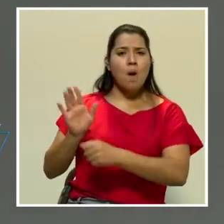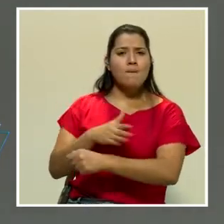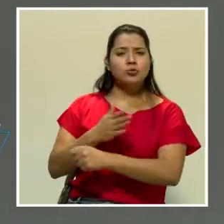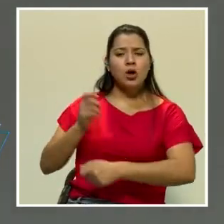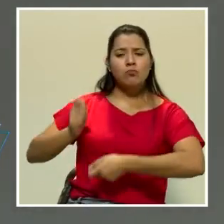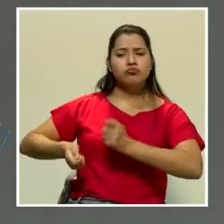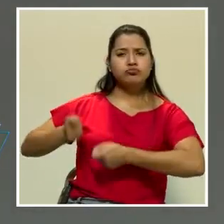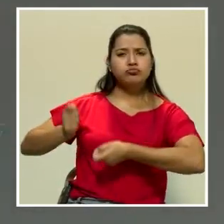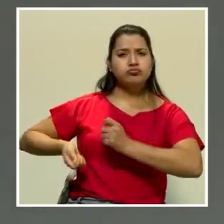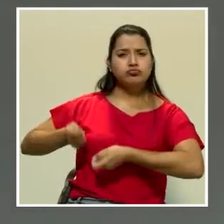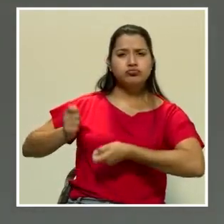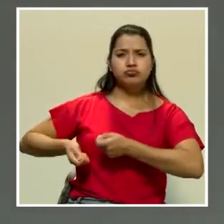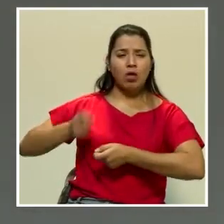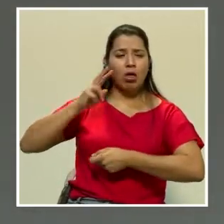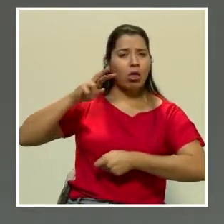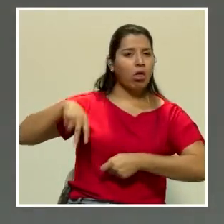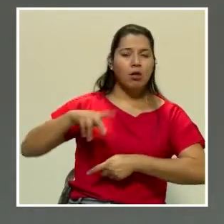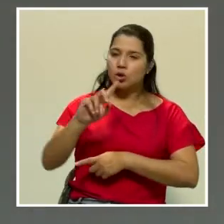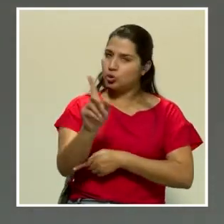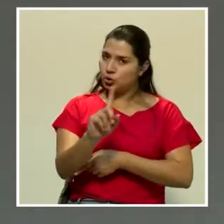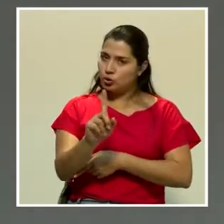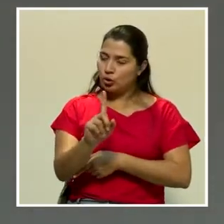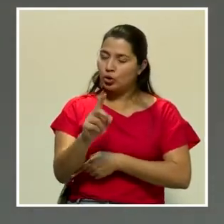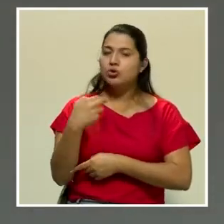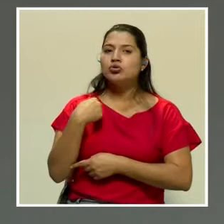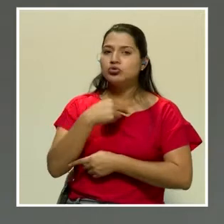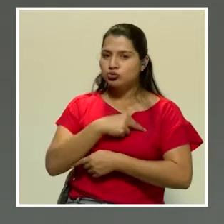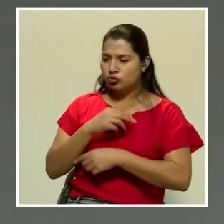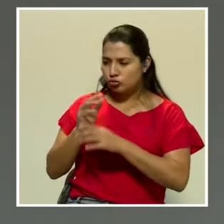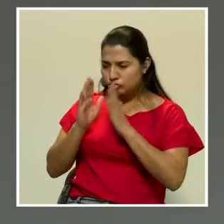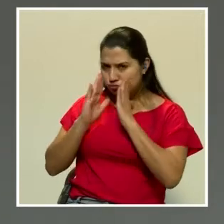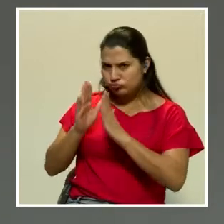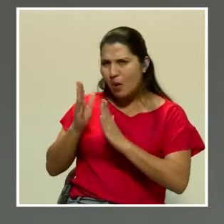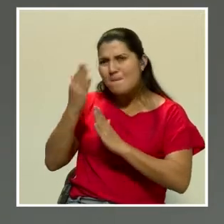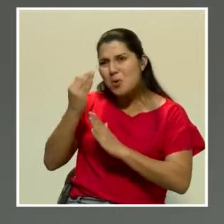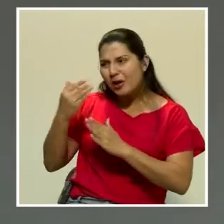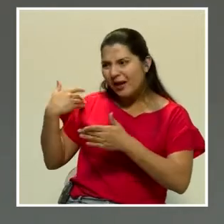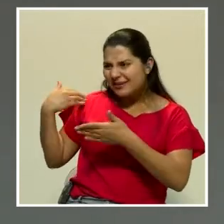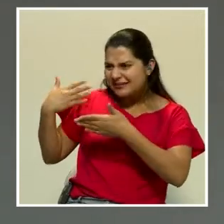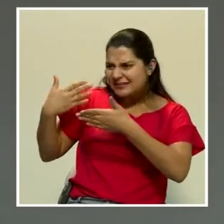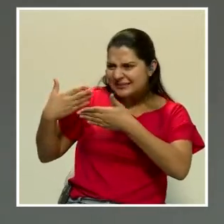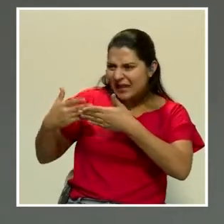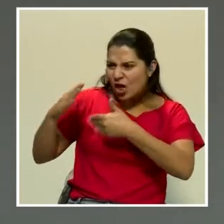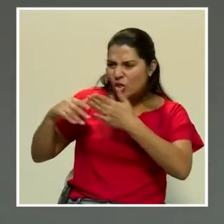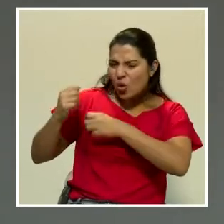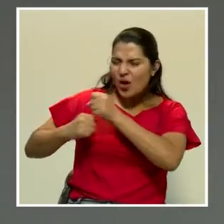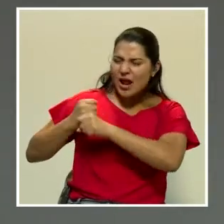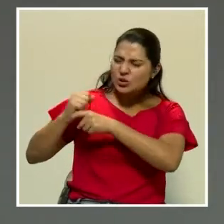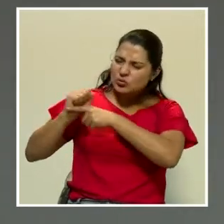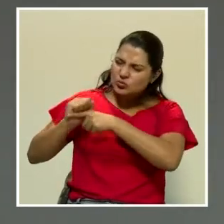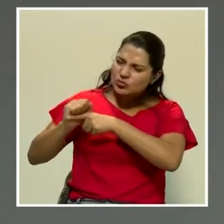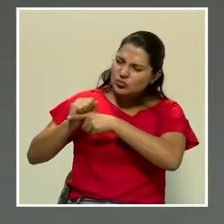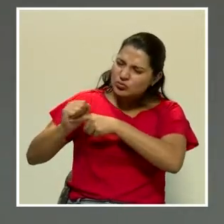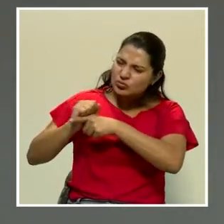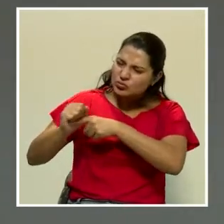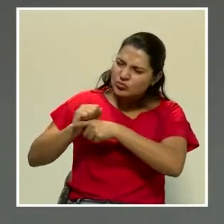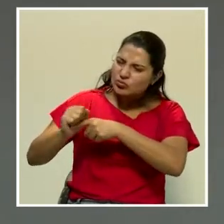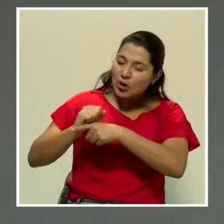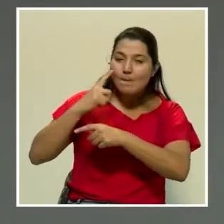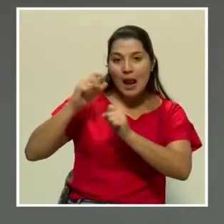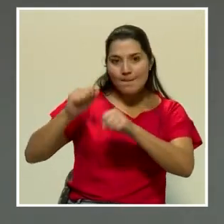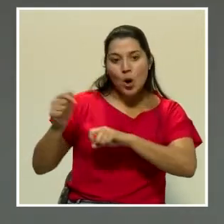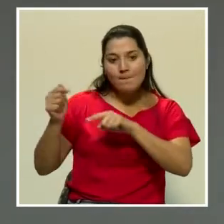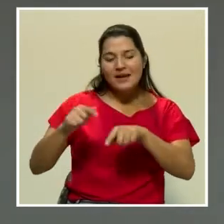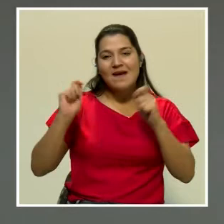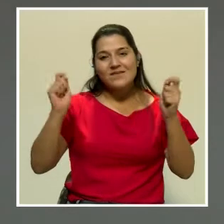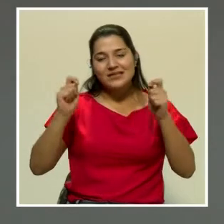Luz. Ellas se preparan año a año para básicamente venir al Festival de la Luz. Vamos a hacer actividades